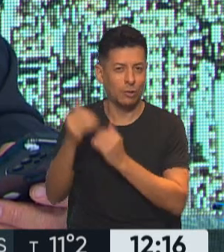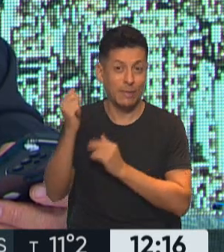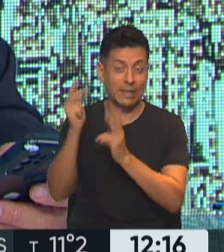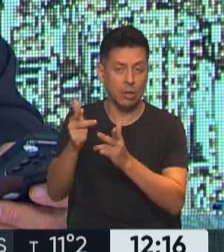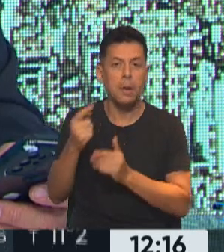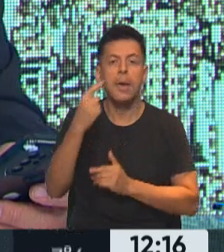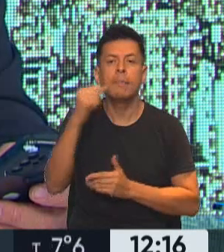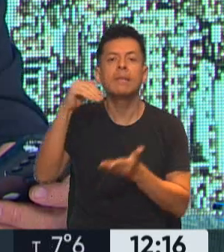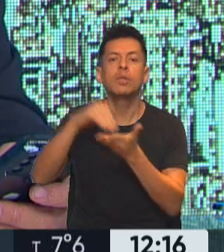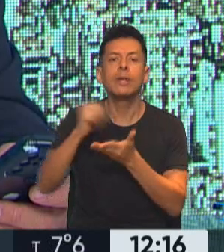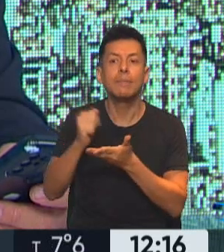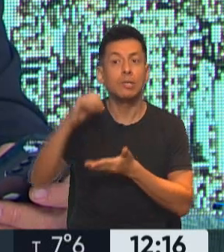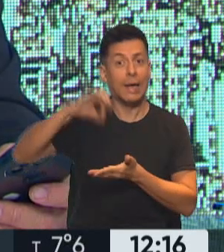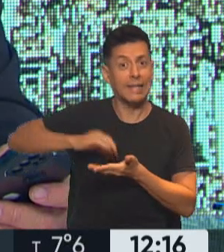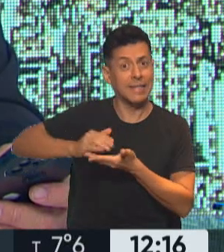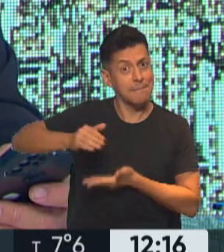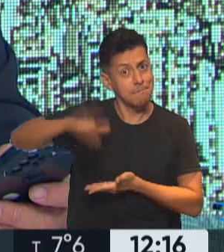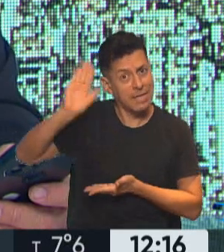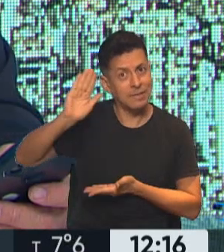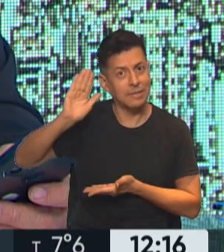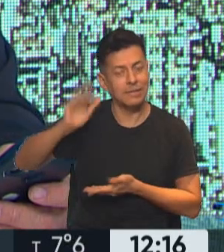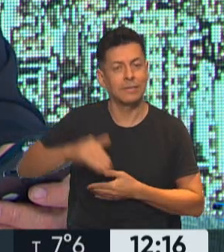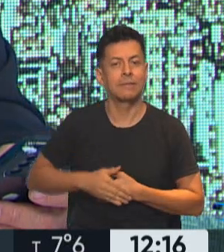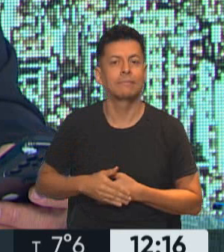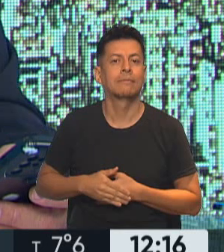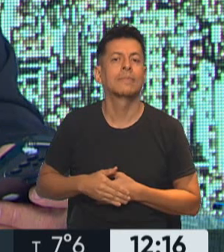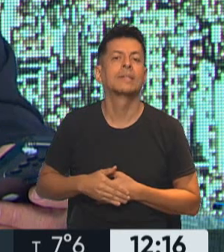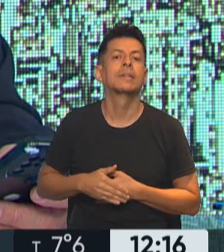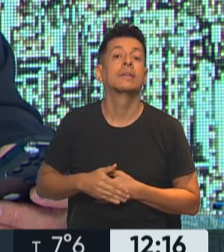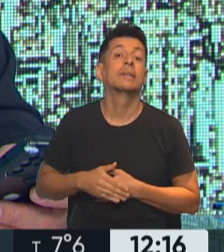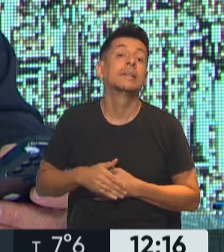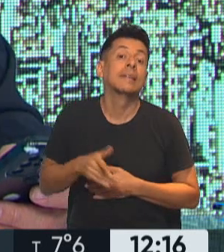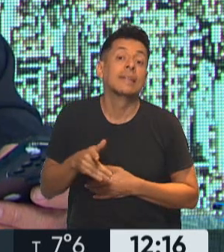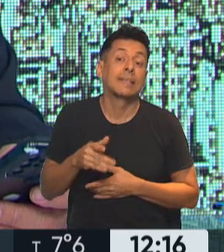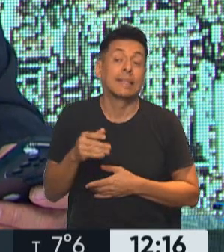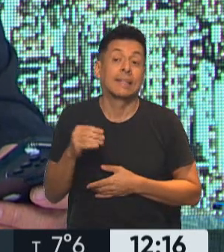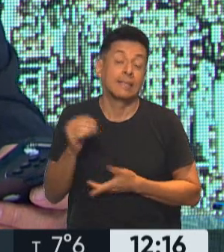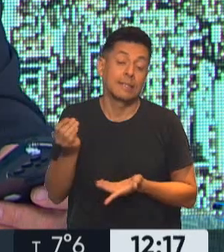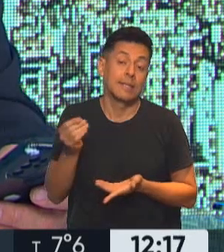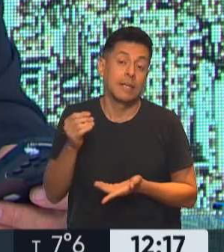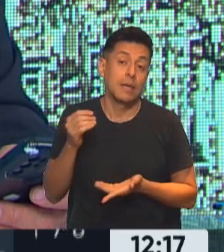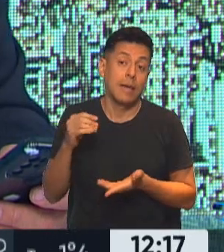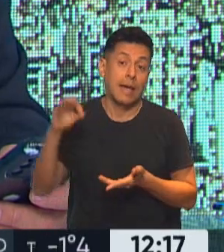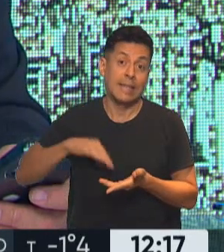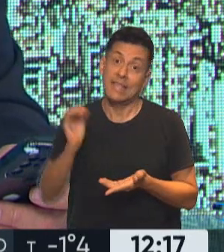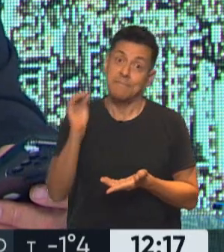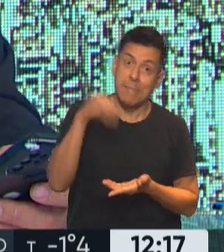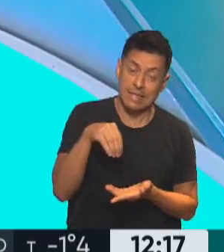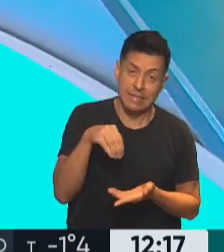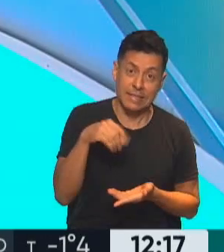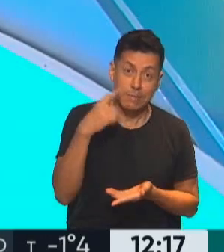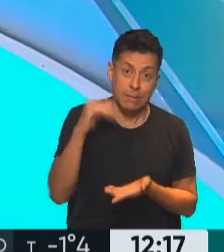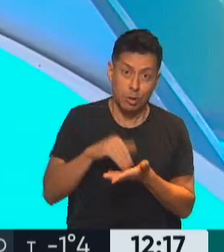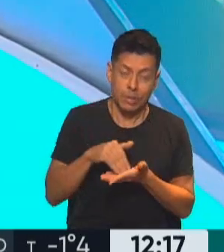1.000 millones de pesos de ganancias extraordinarias, es decir, lo que tengan de extra, 1.000 millones en el balance de este